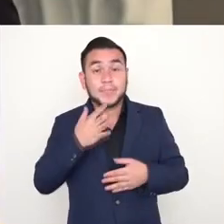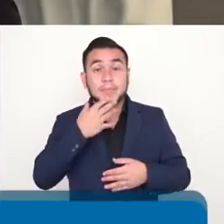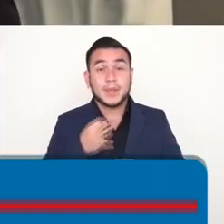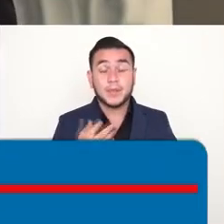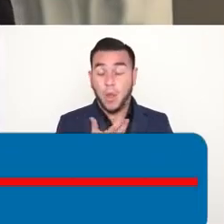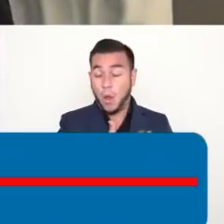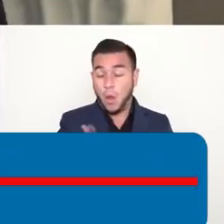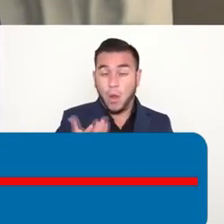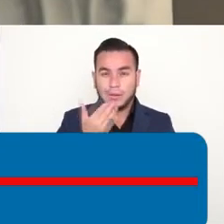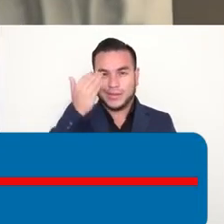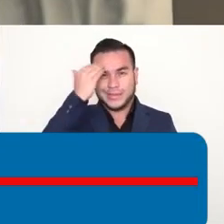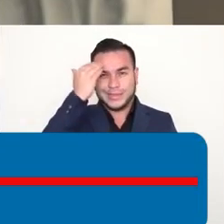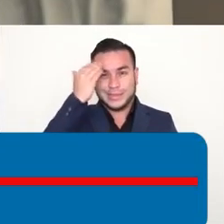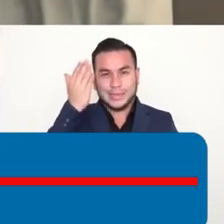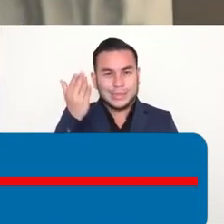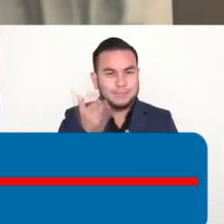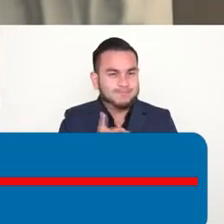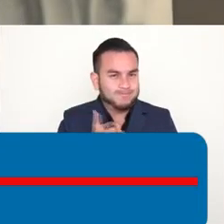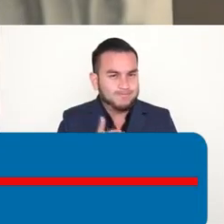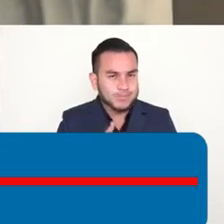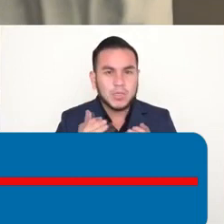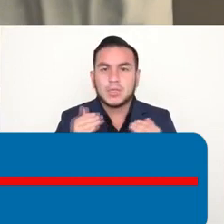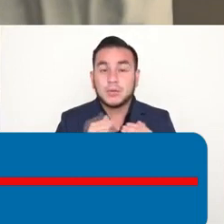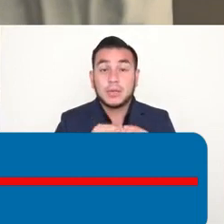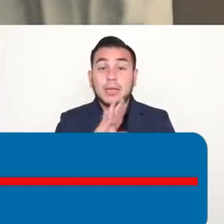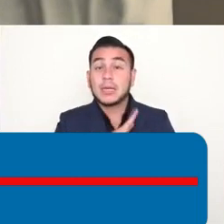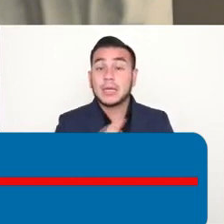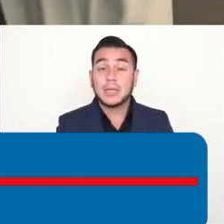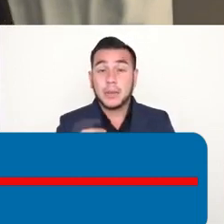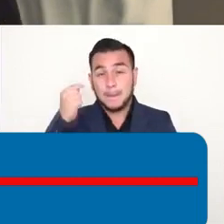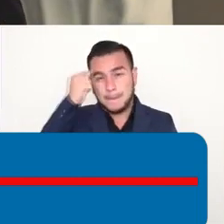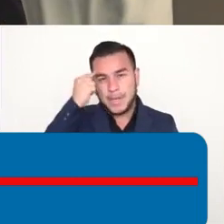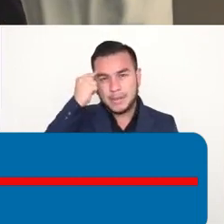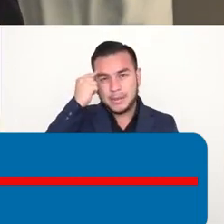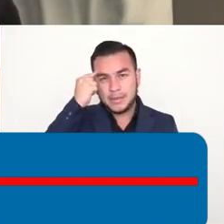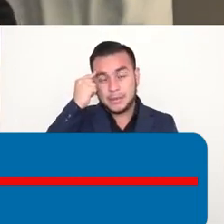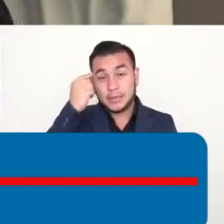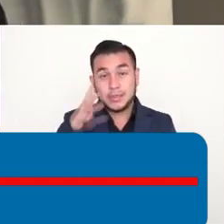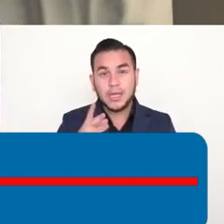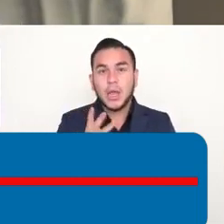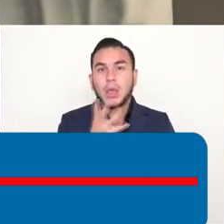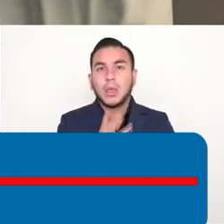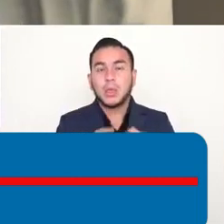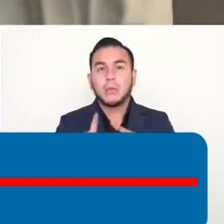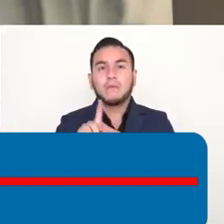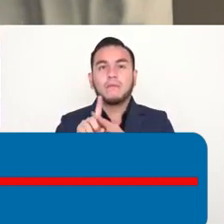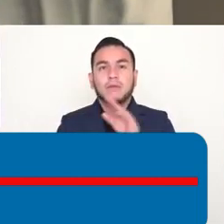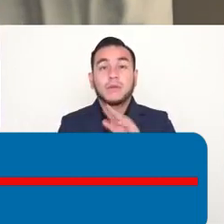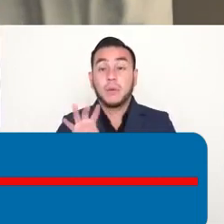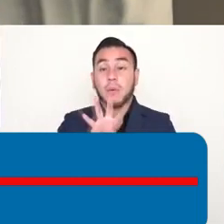mayoría de archivos como todos ustedes se esperarán y como cualquier salvadoreño se imaginará fueron destruidos en estos 40 años